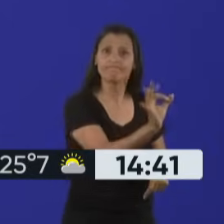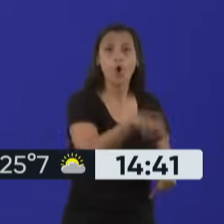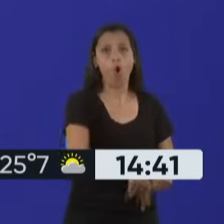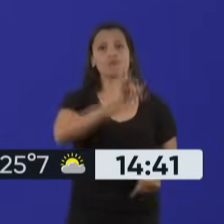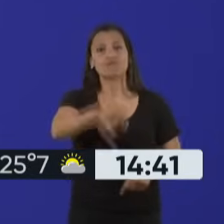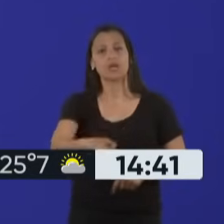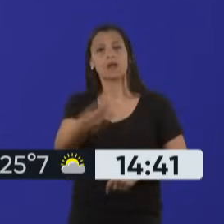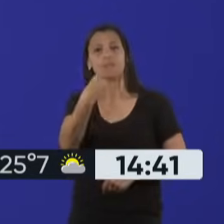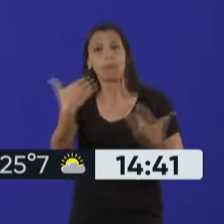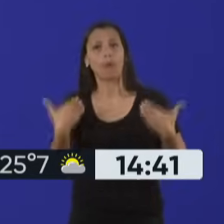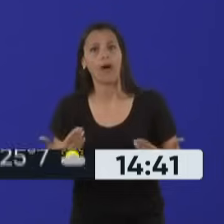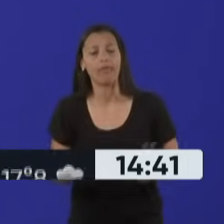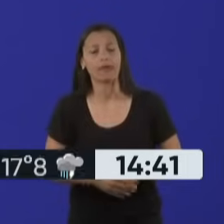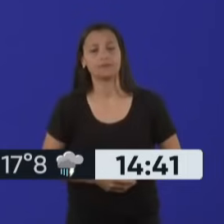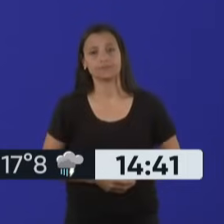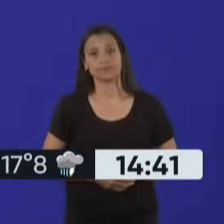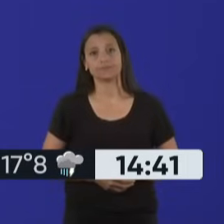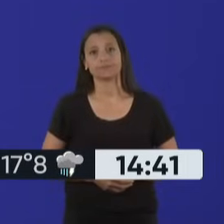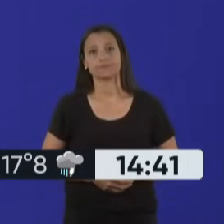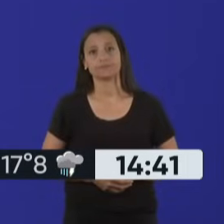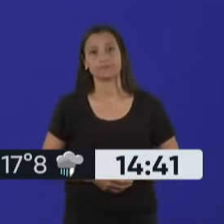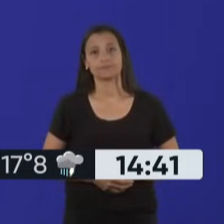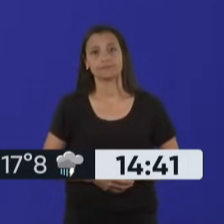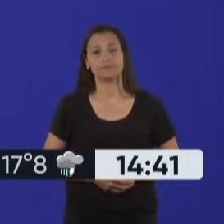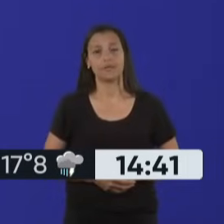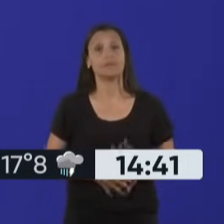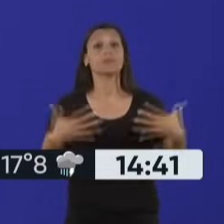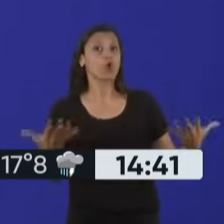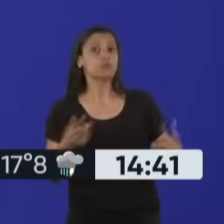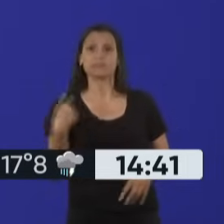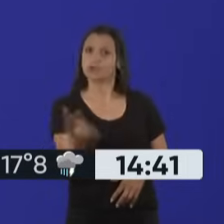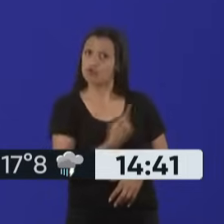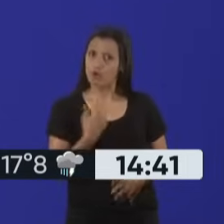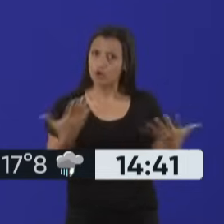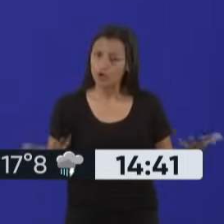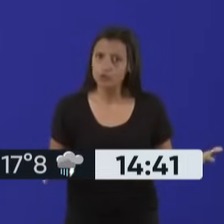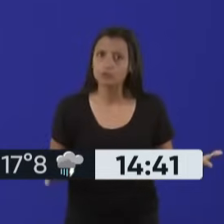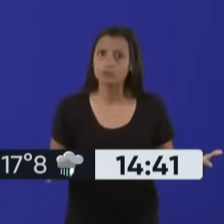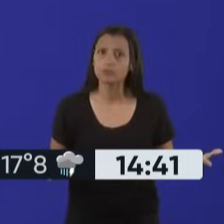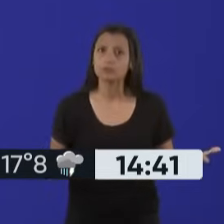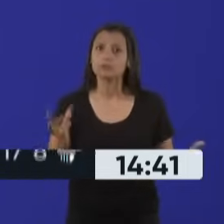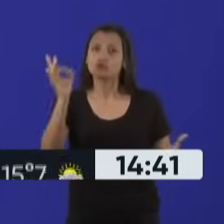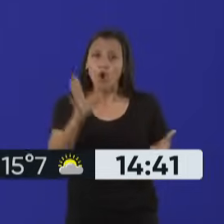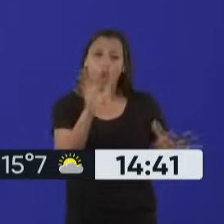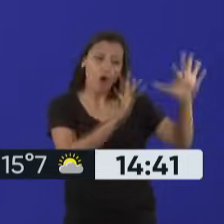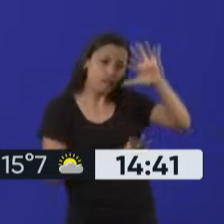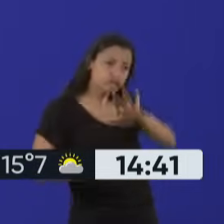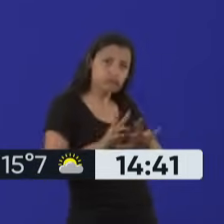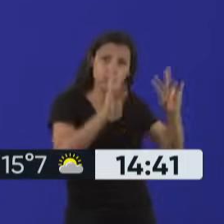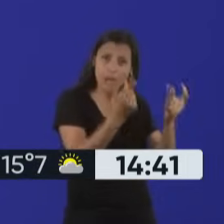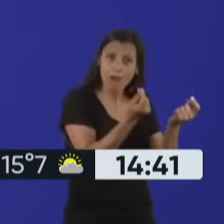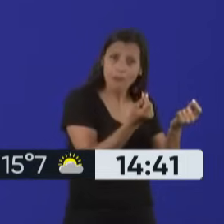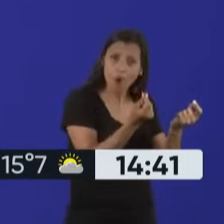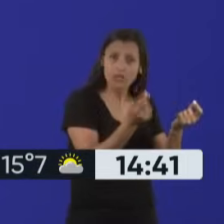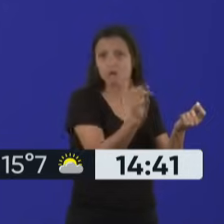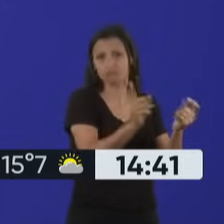de la indigencia. Por lo tanto, no solo que pusimos en caja las cuentas públicas, sino